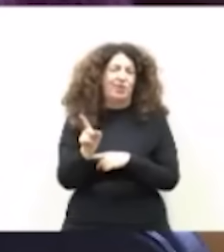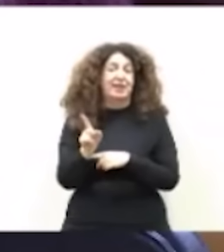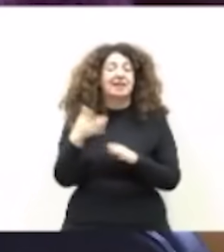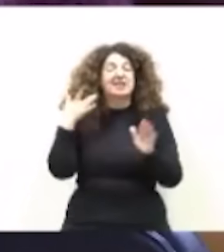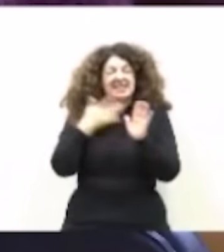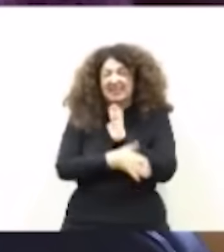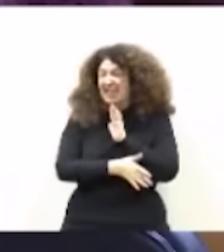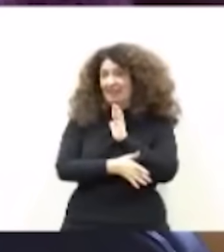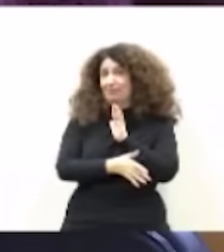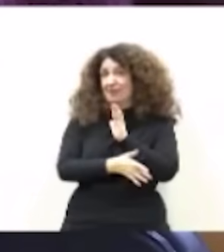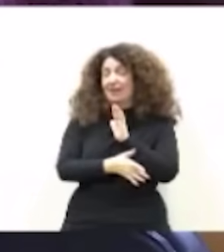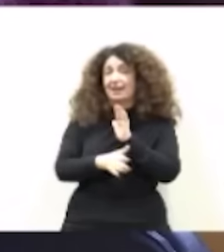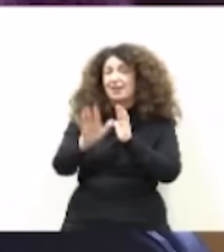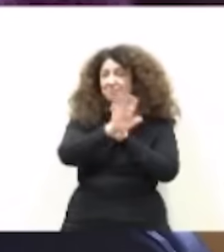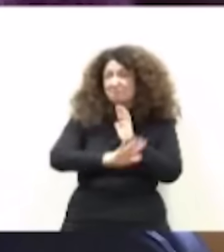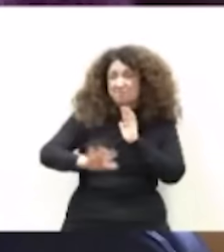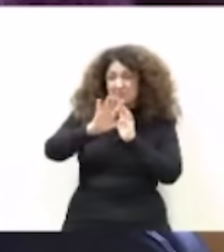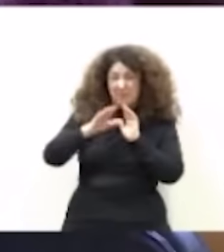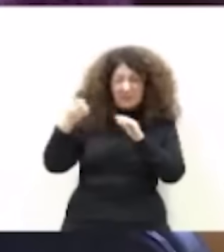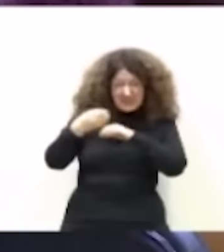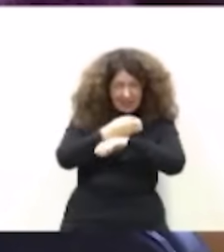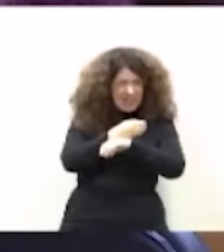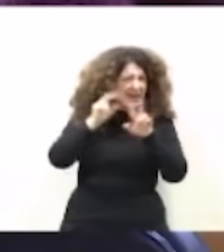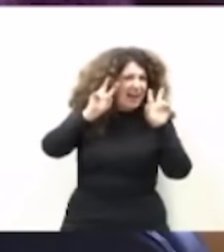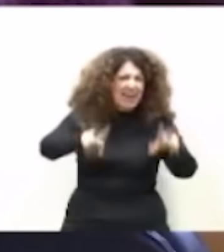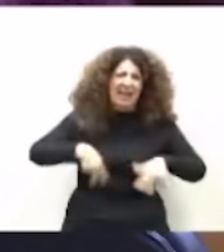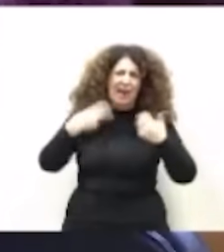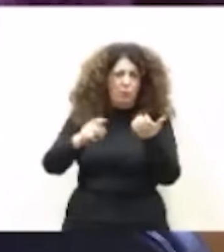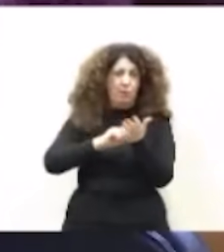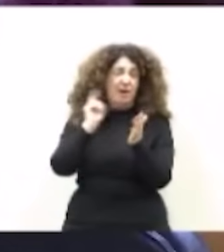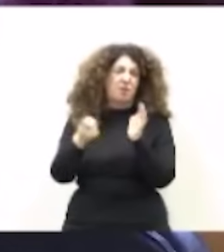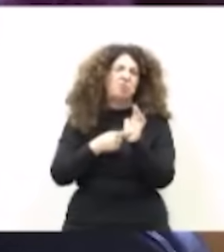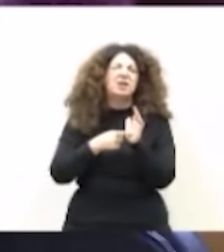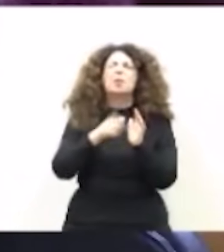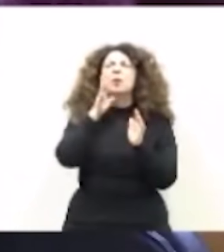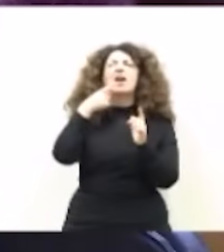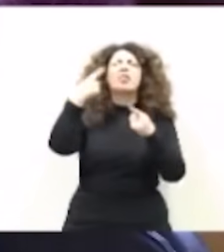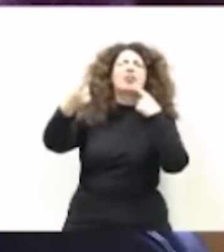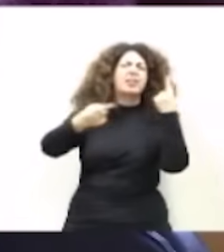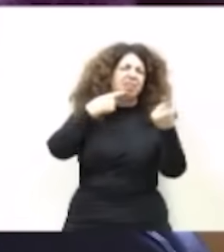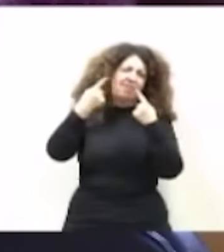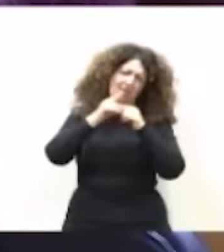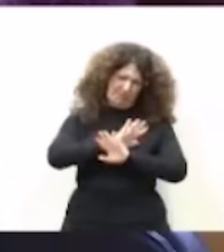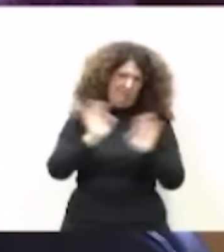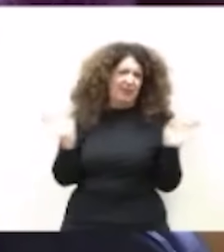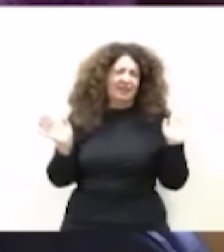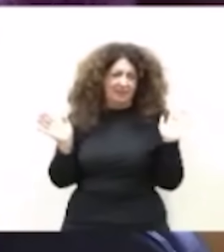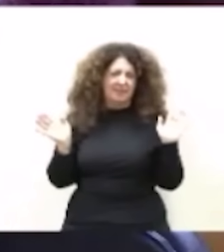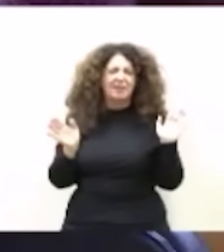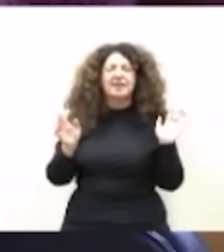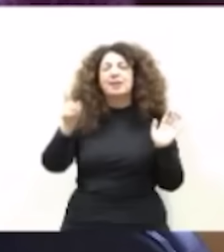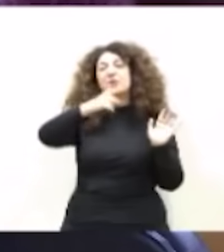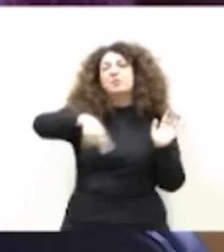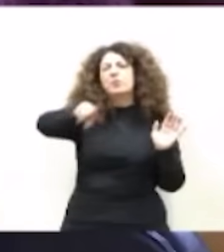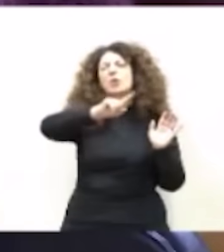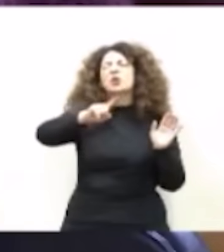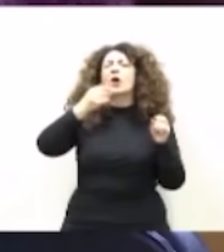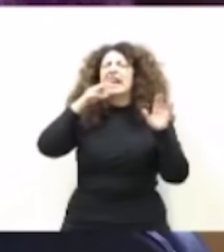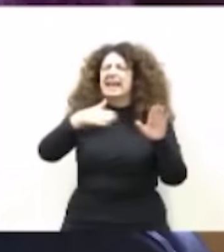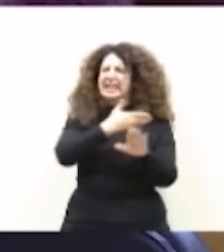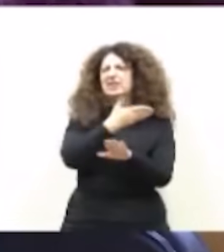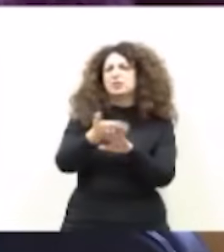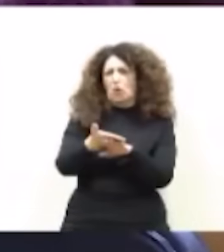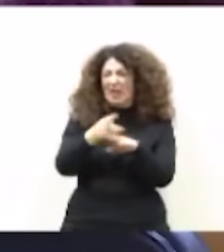renovar completamente la flota. Por tanto, menos demagogia. Mire, ustedes tienen una historia en esta materia que